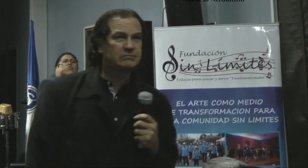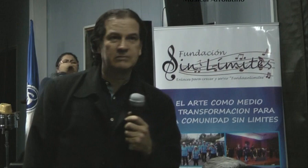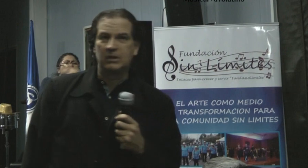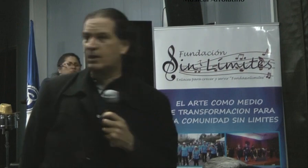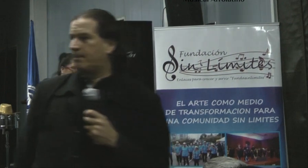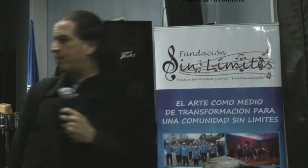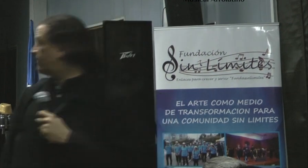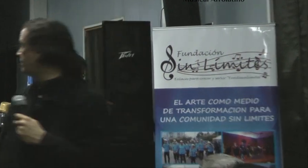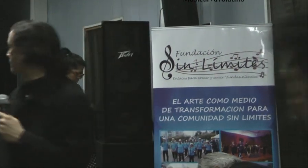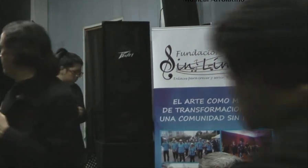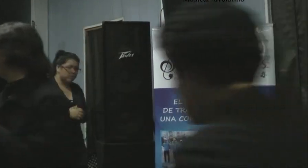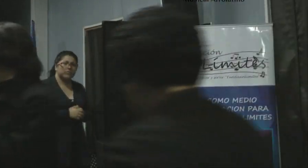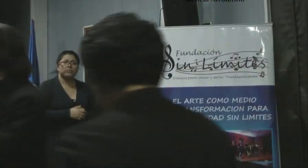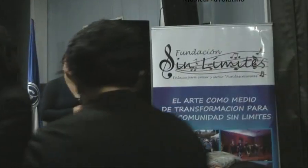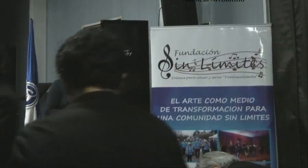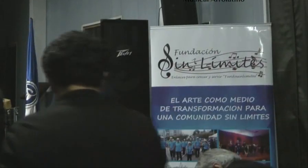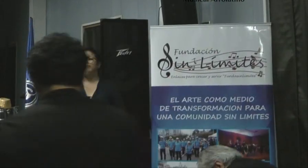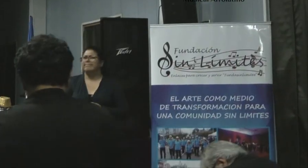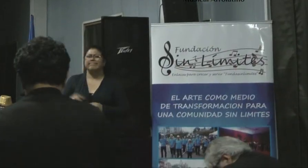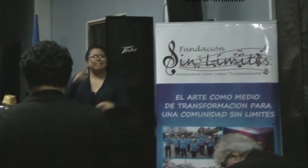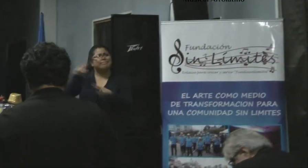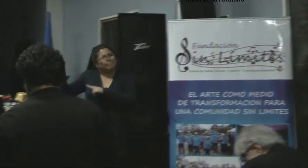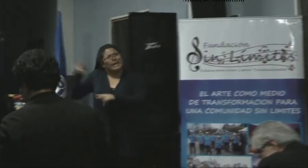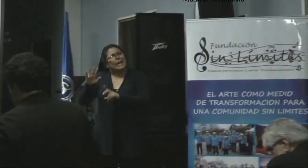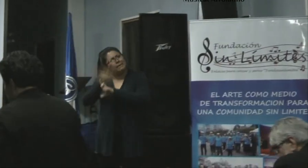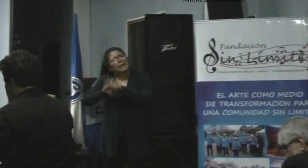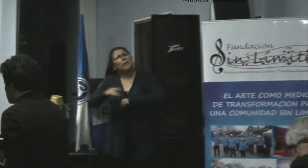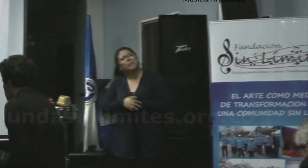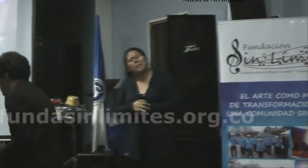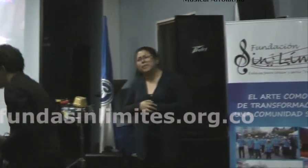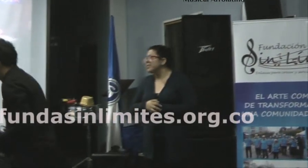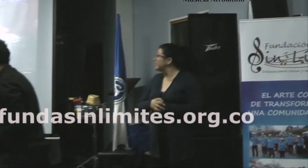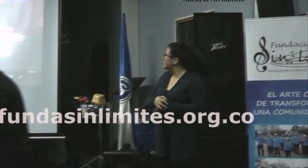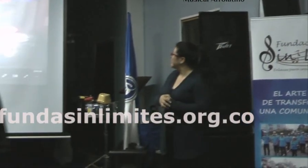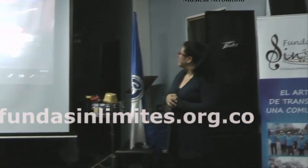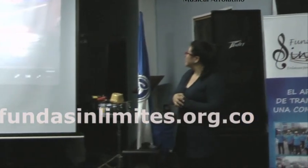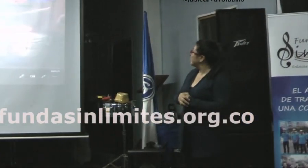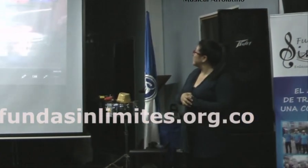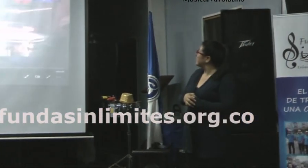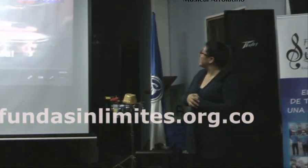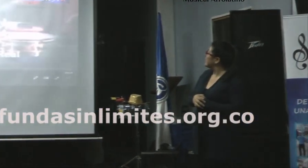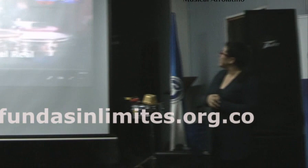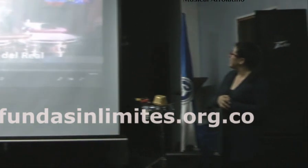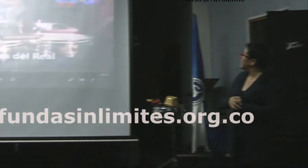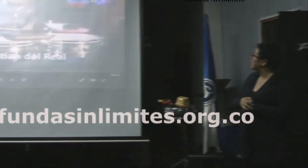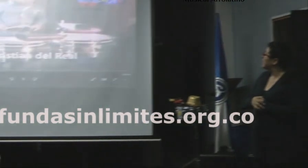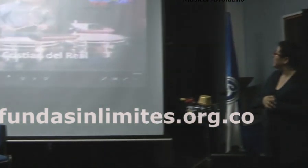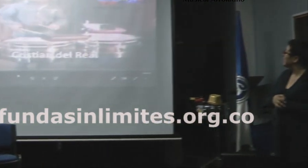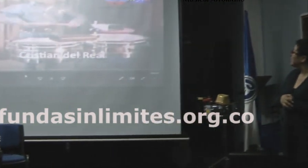niños. Bueno, miren este caso. Un fenómeno.